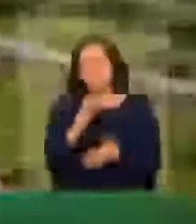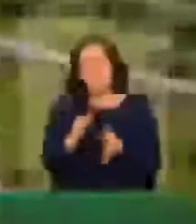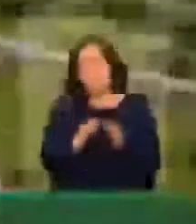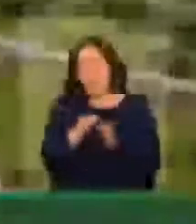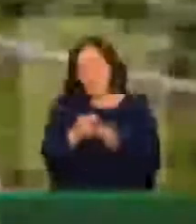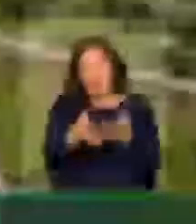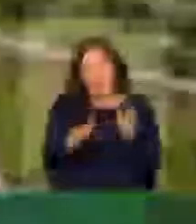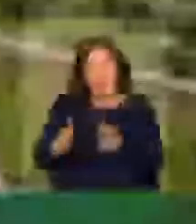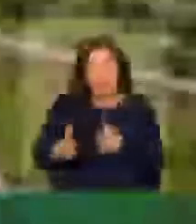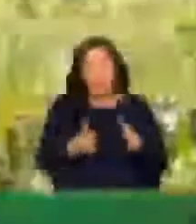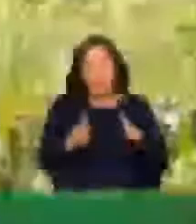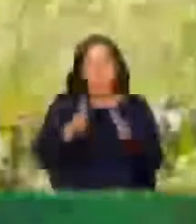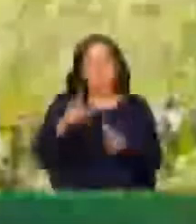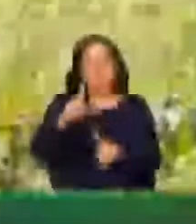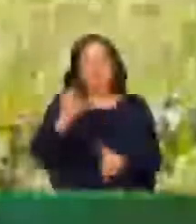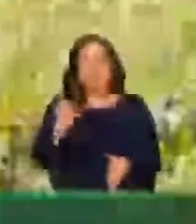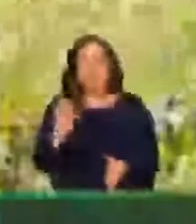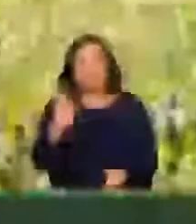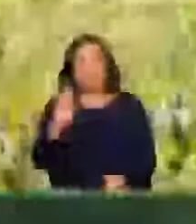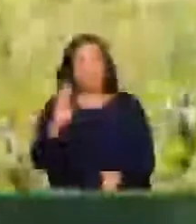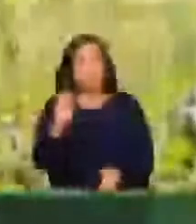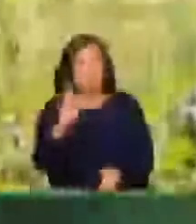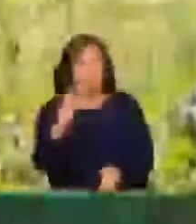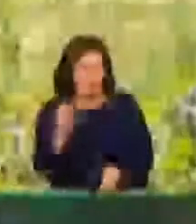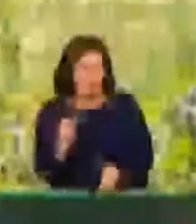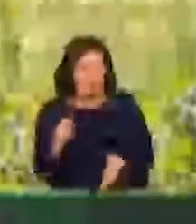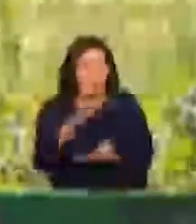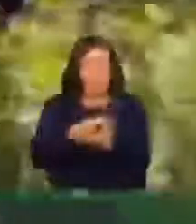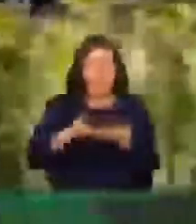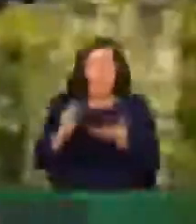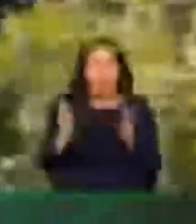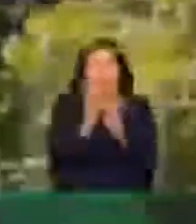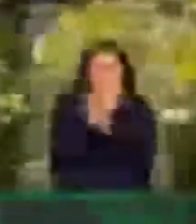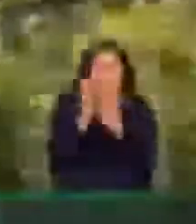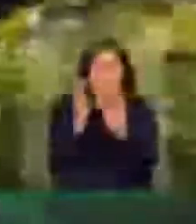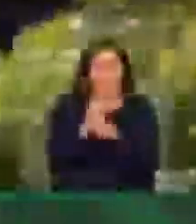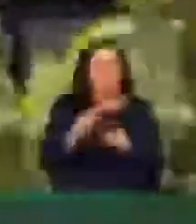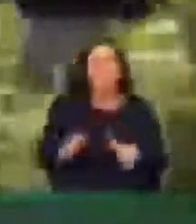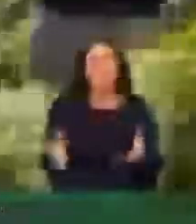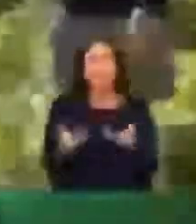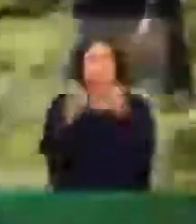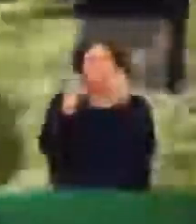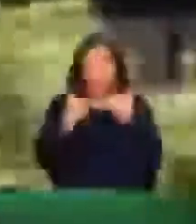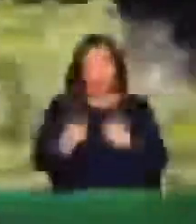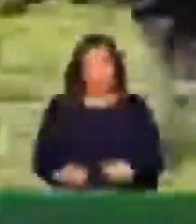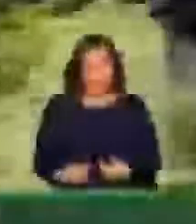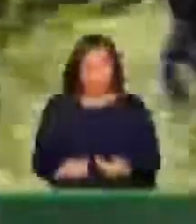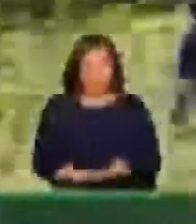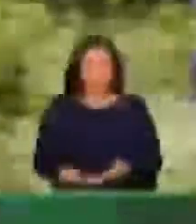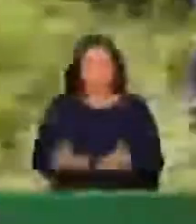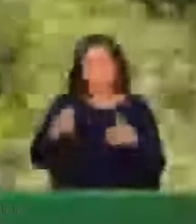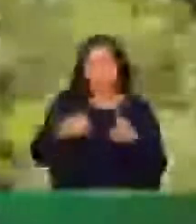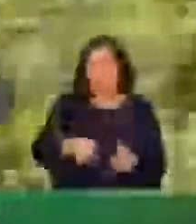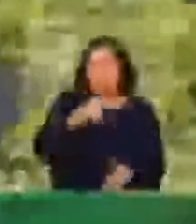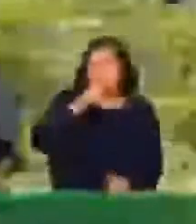una zona con vegetación y árboles talados, donde finalmente se encontró el cuerpo de la mujer. De inmediato se llamó a la